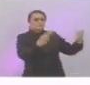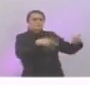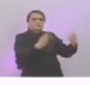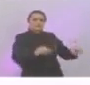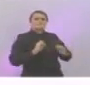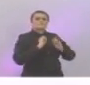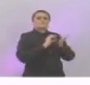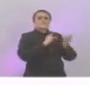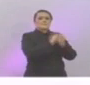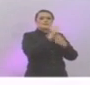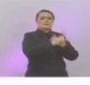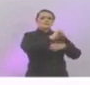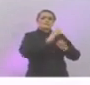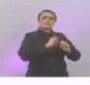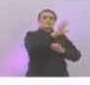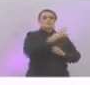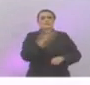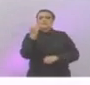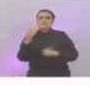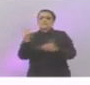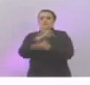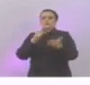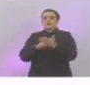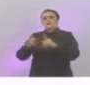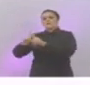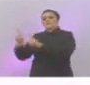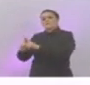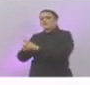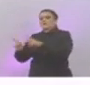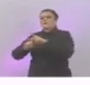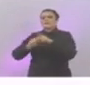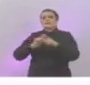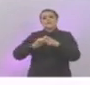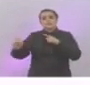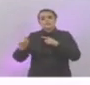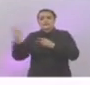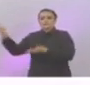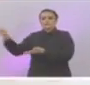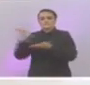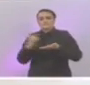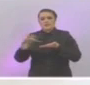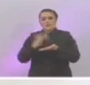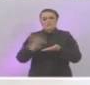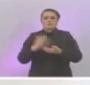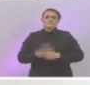y en el noveno lugar como destino de inversión extranjera directa. También hemos logrado...